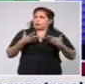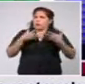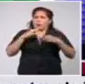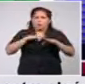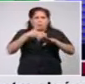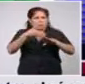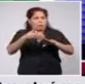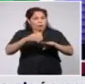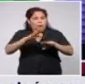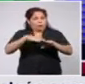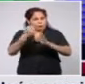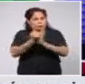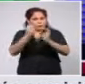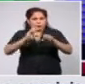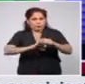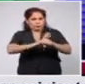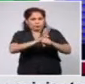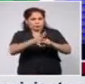el diagnóstico,